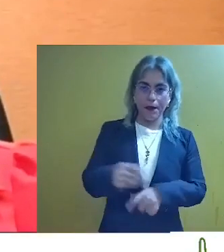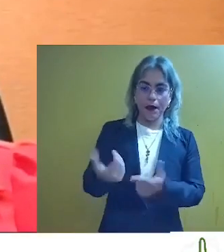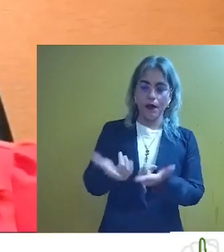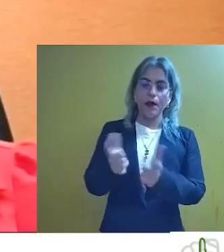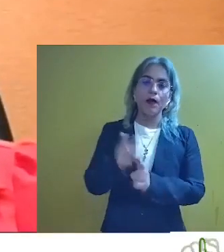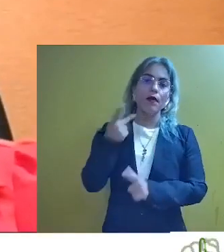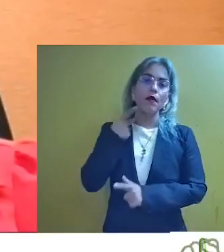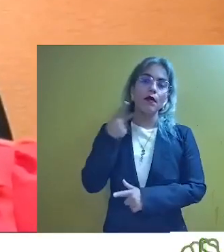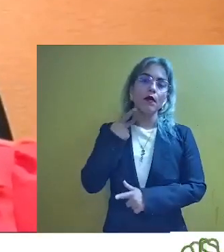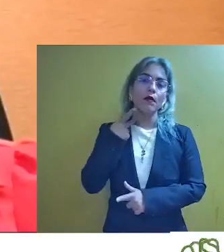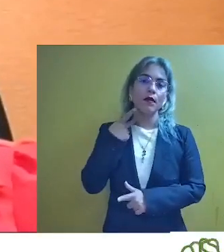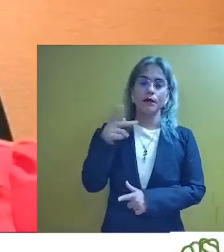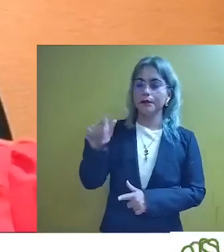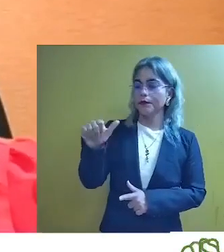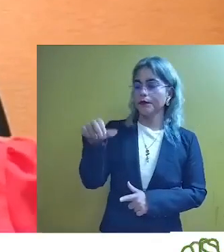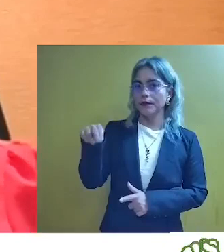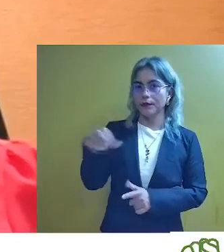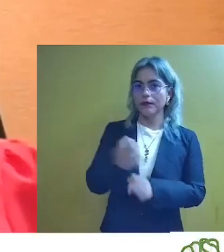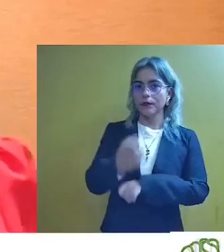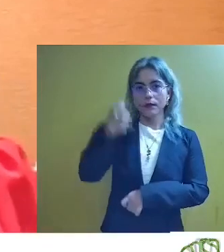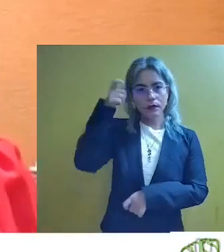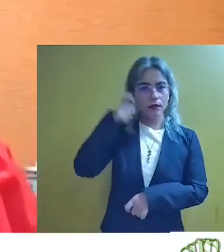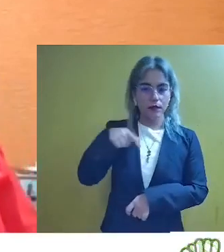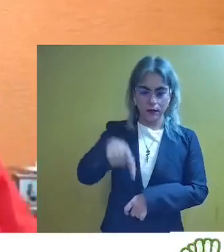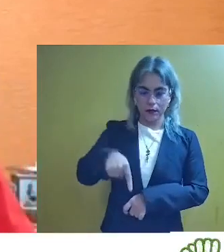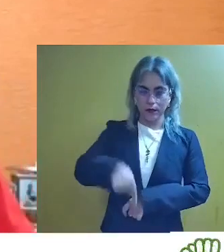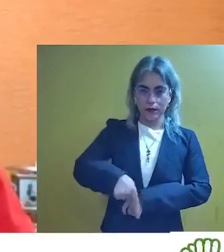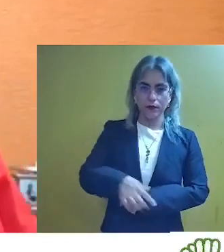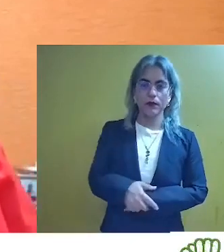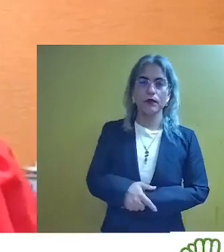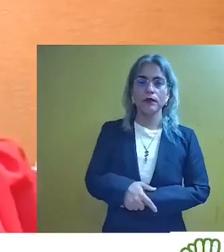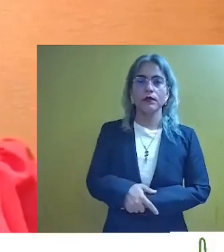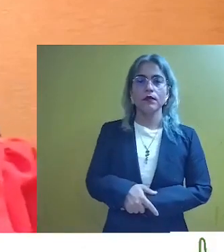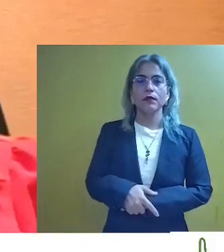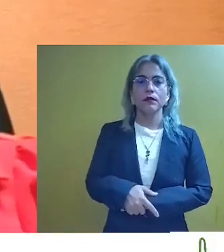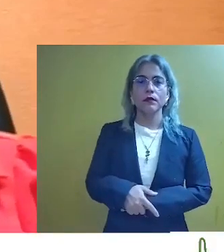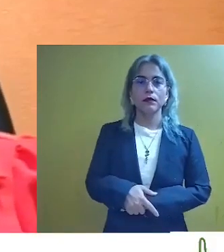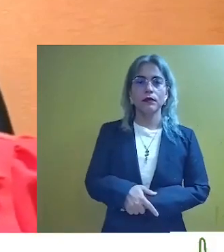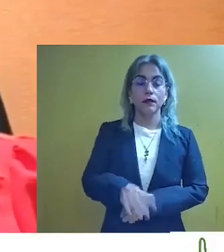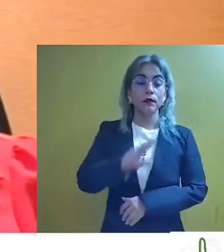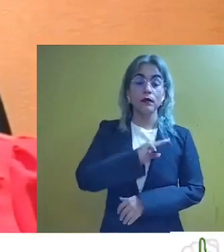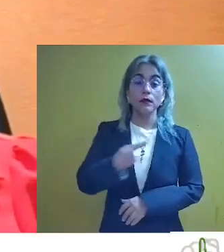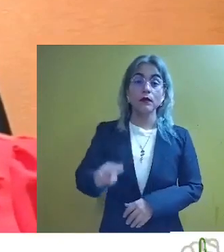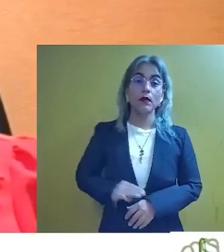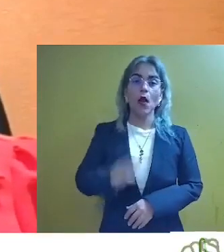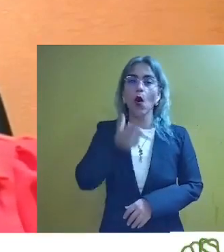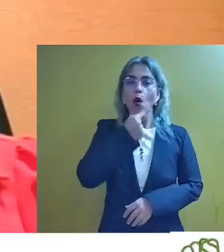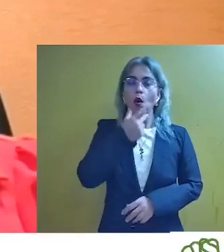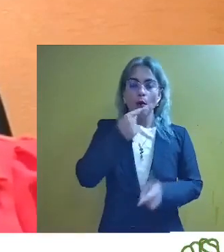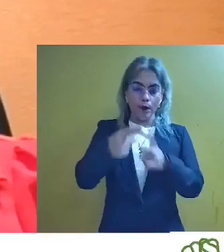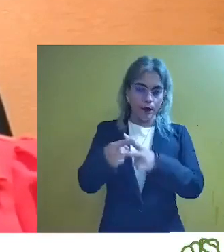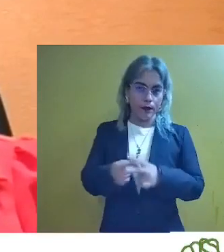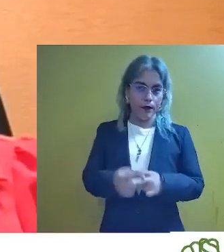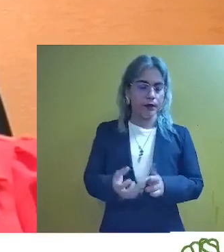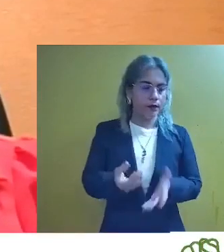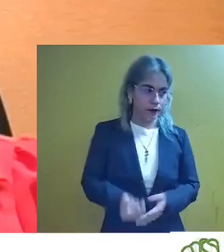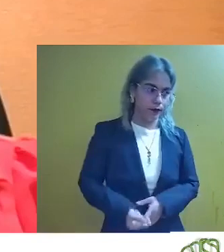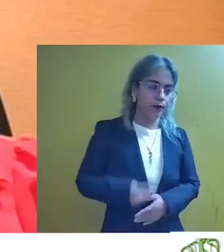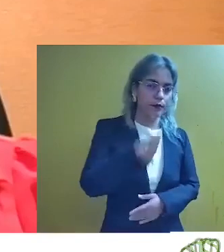en Guerrero le envía al tesorero municipal señalándole que